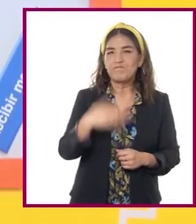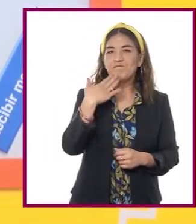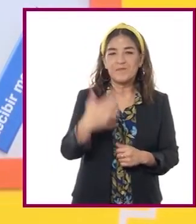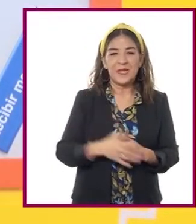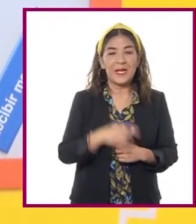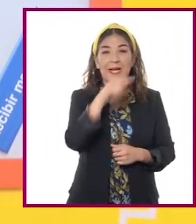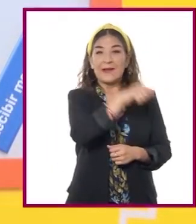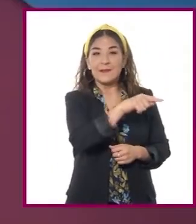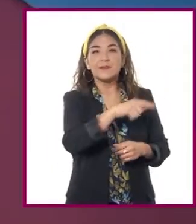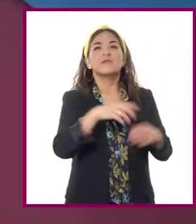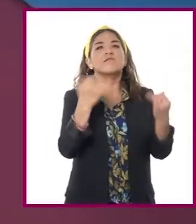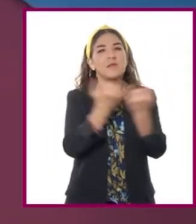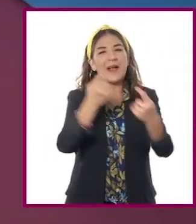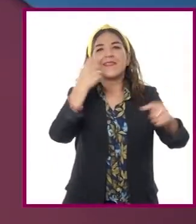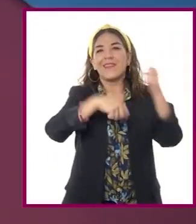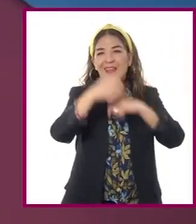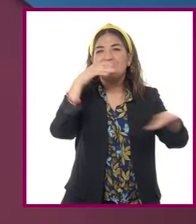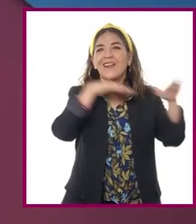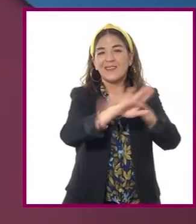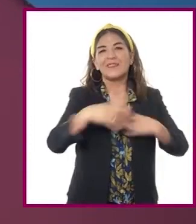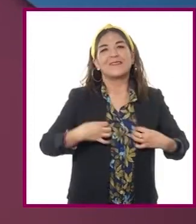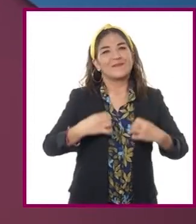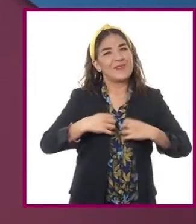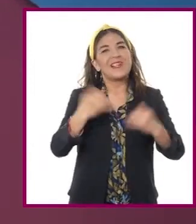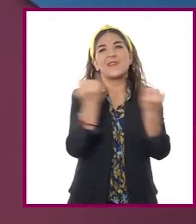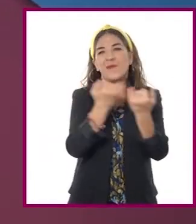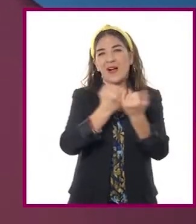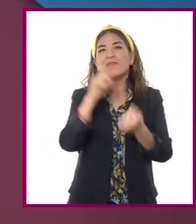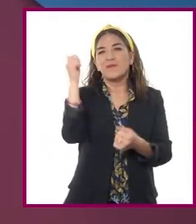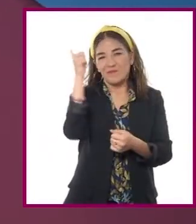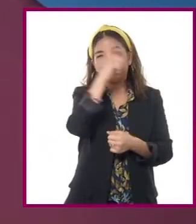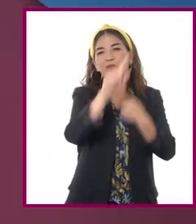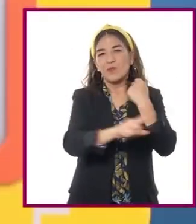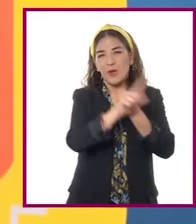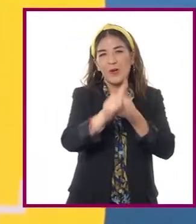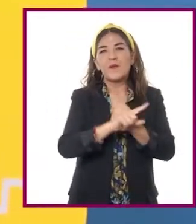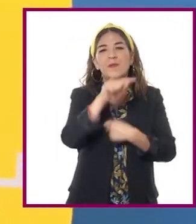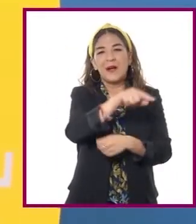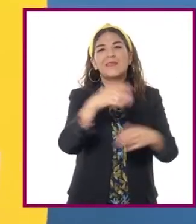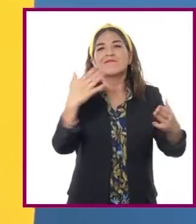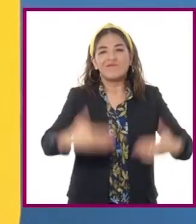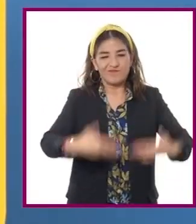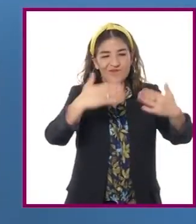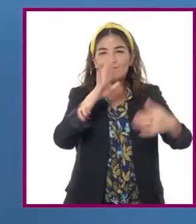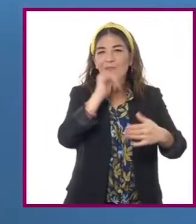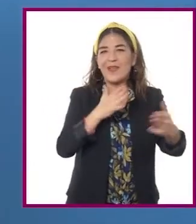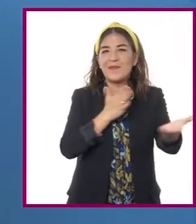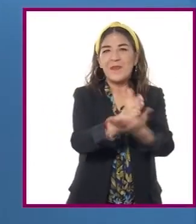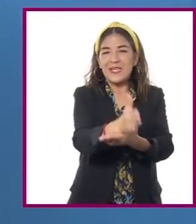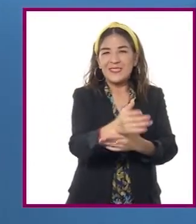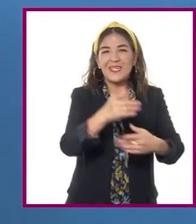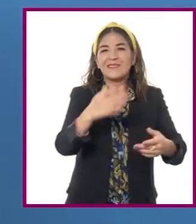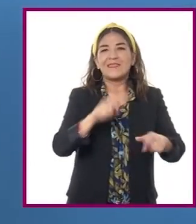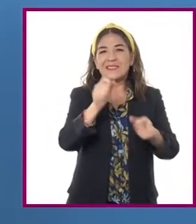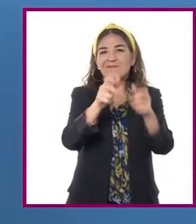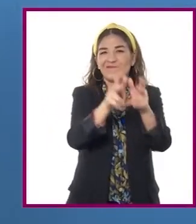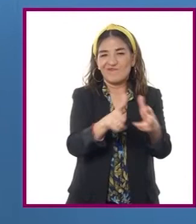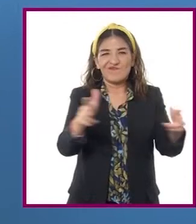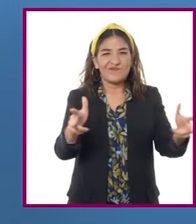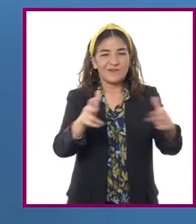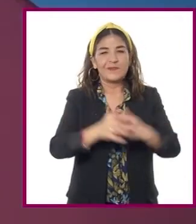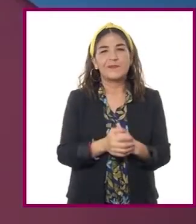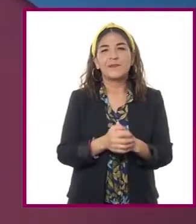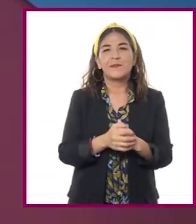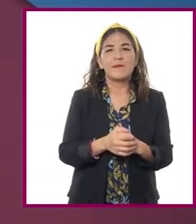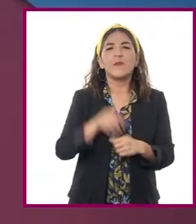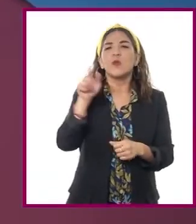estos últimos también se ven afectados por el bloqueo. Y ahora dime, ¿cuáles podrías